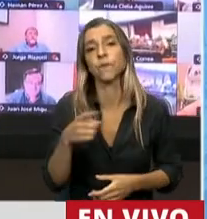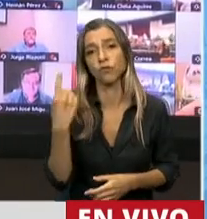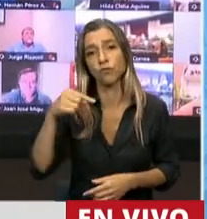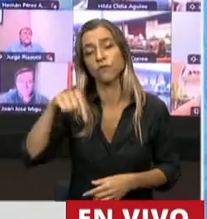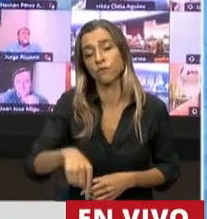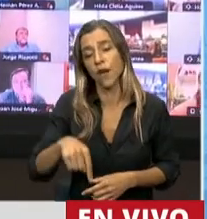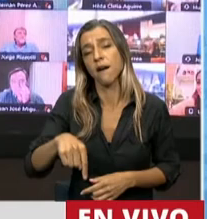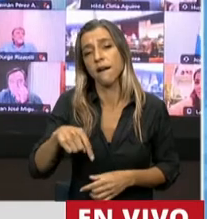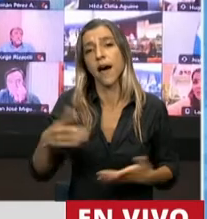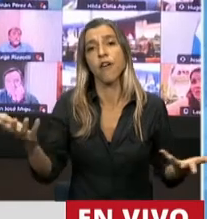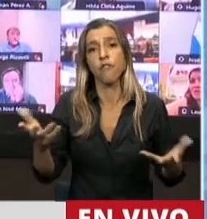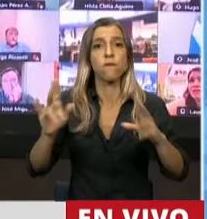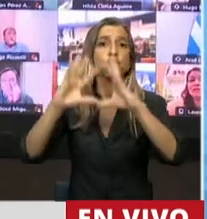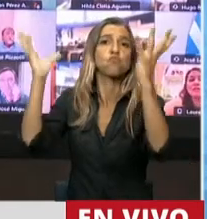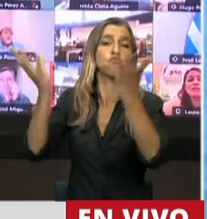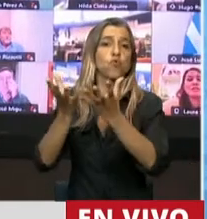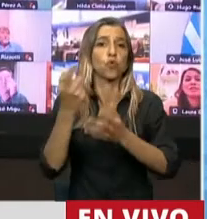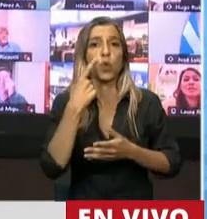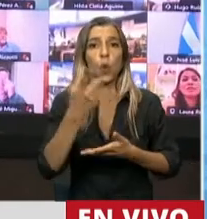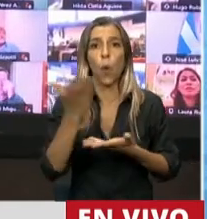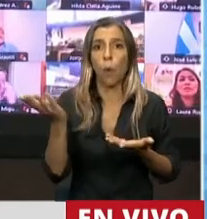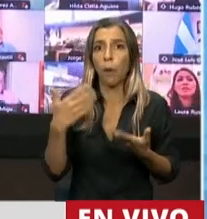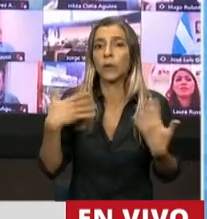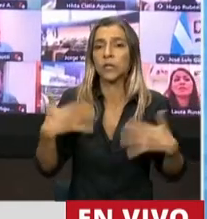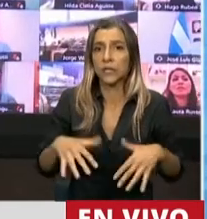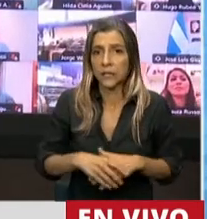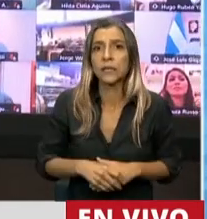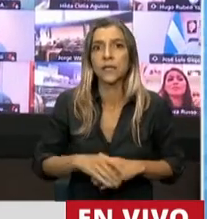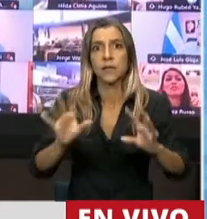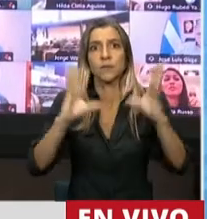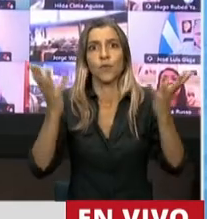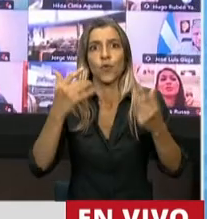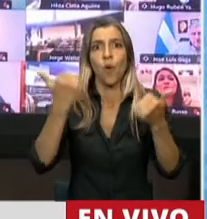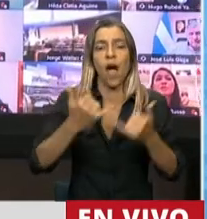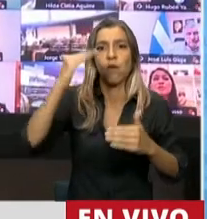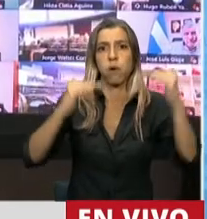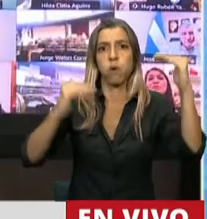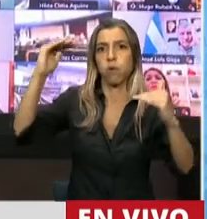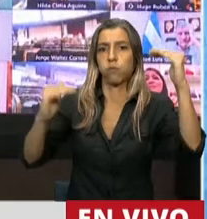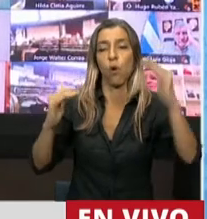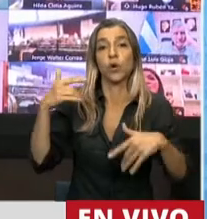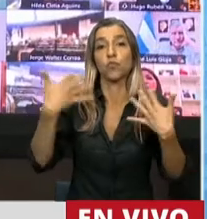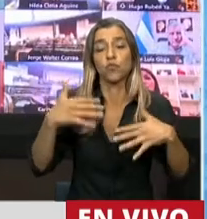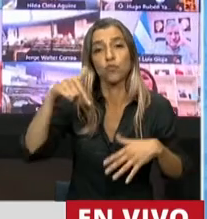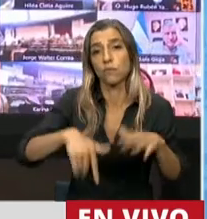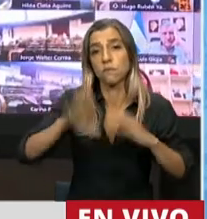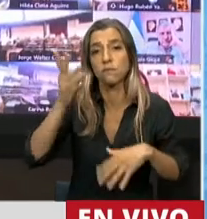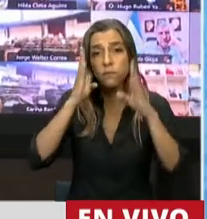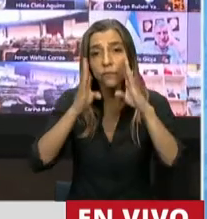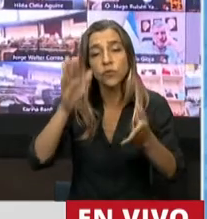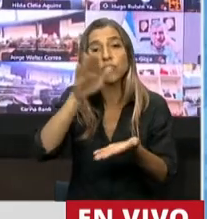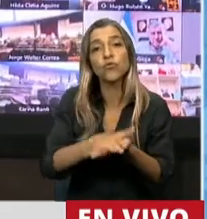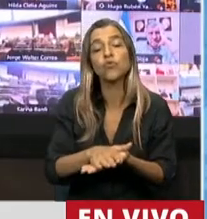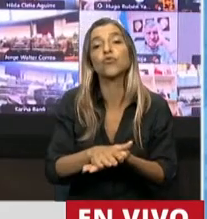el mundo se ha abierto un ciclo de reconfiguración territorial a escala planetaria basado en la economía del conocimiento. No va a